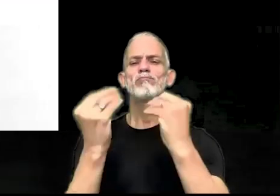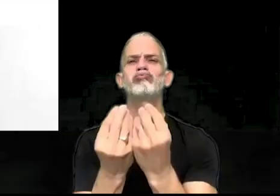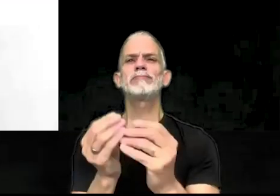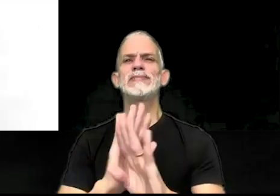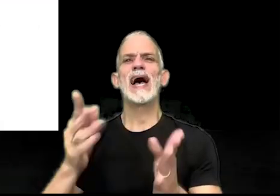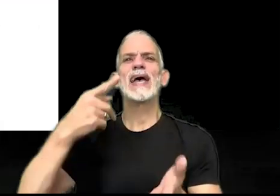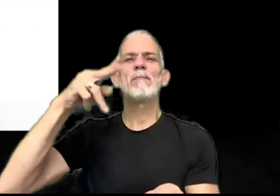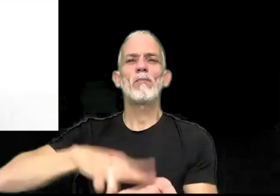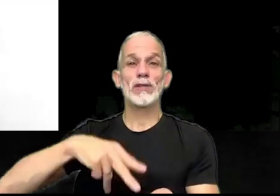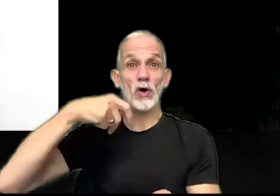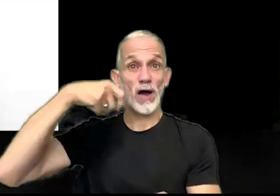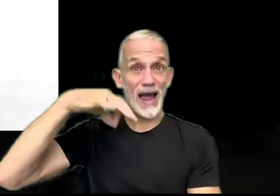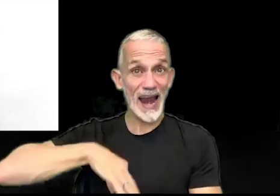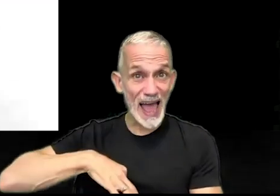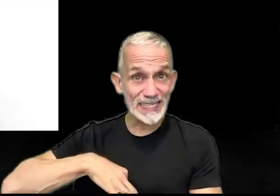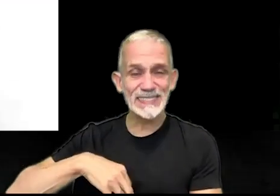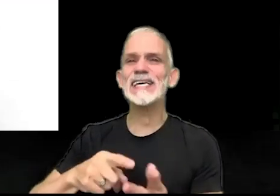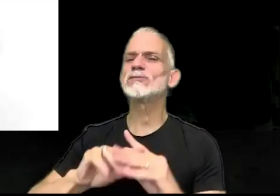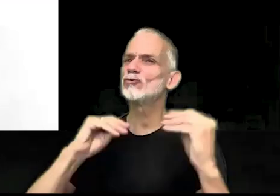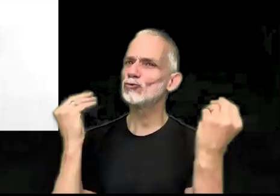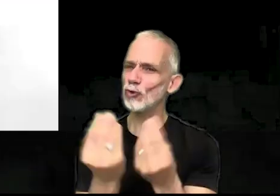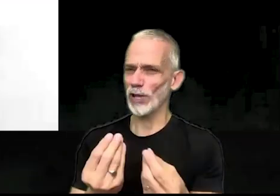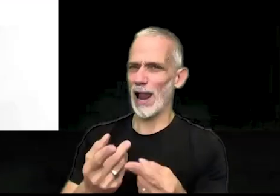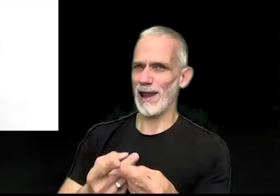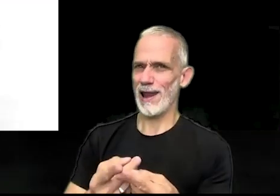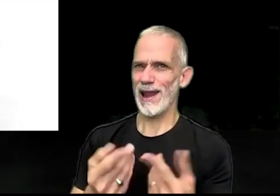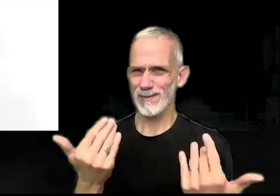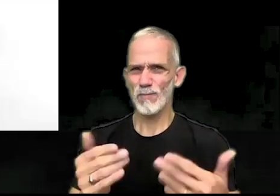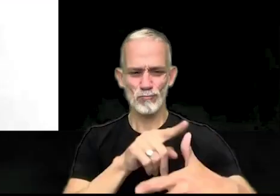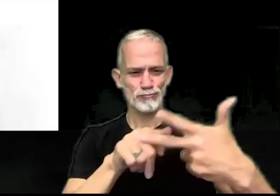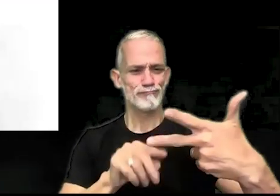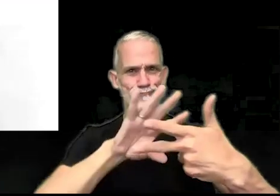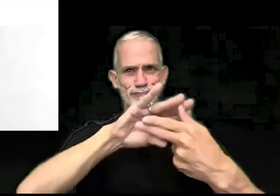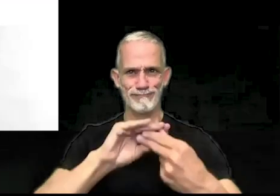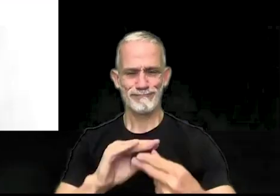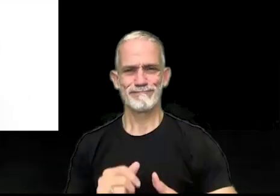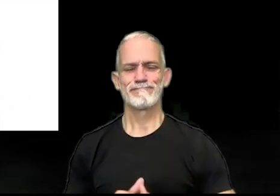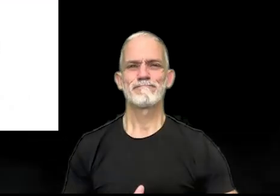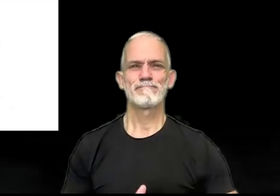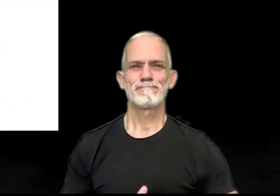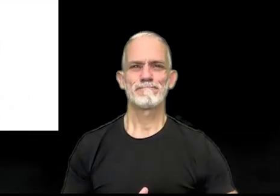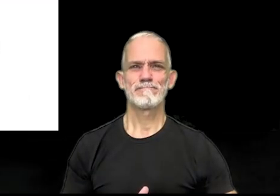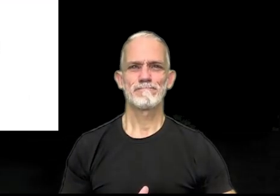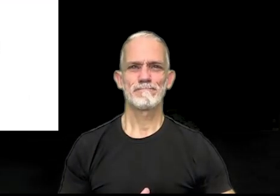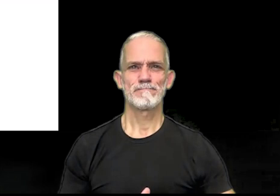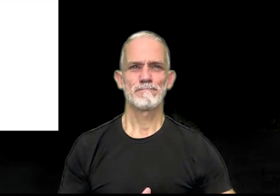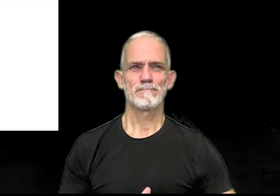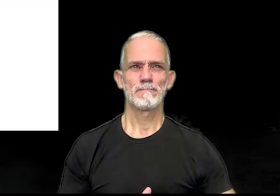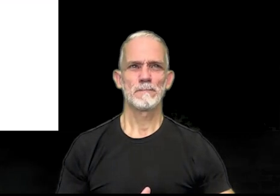el impuesto a las ganancias global, ¿sí?